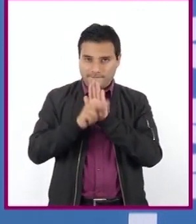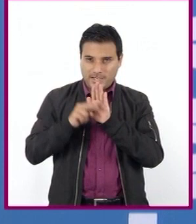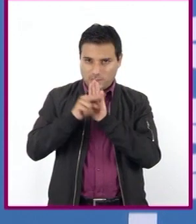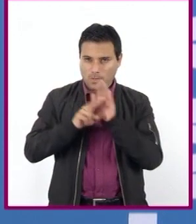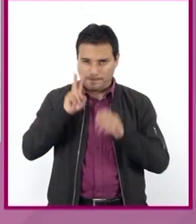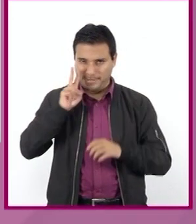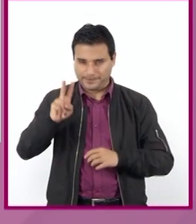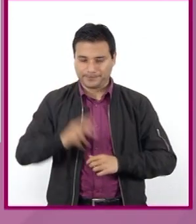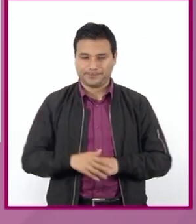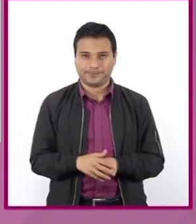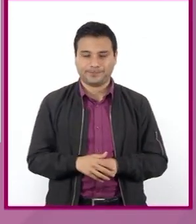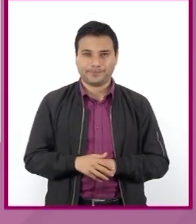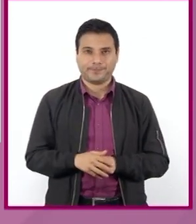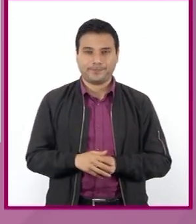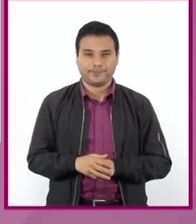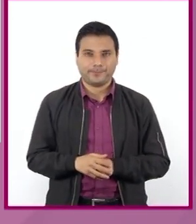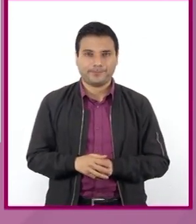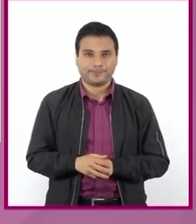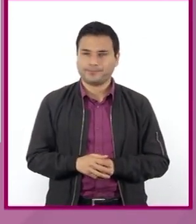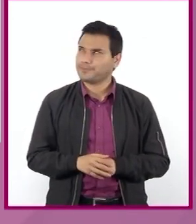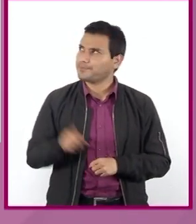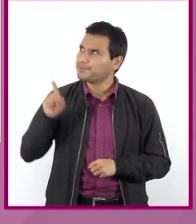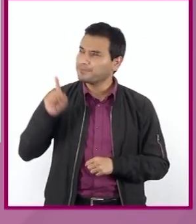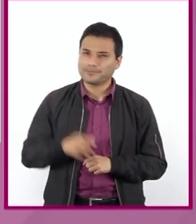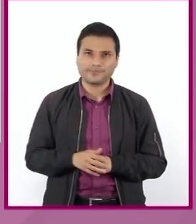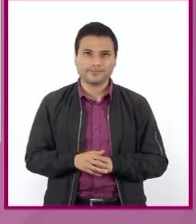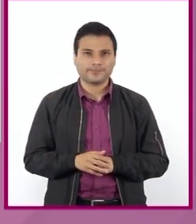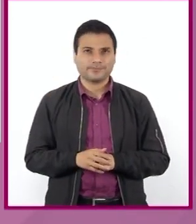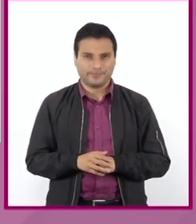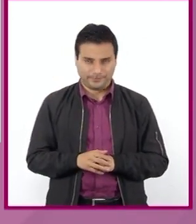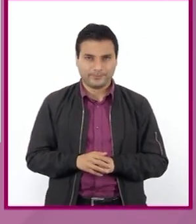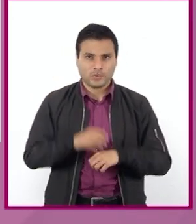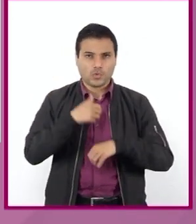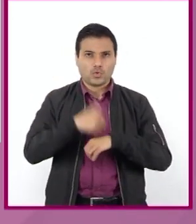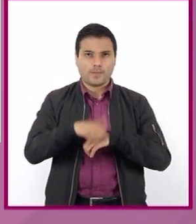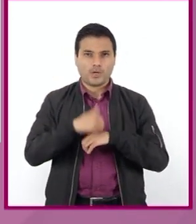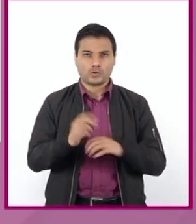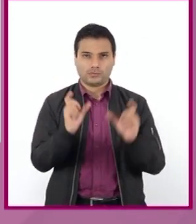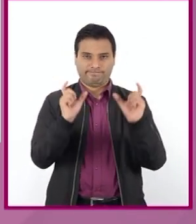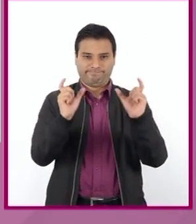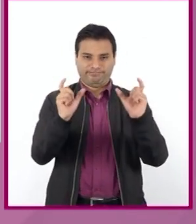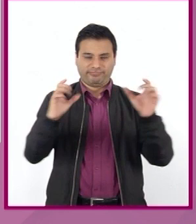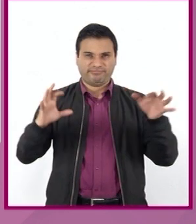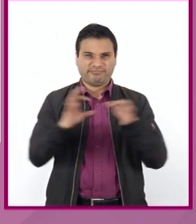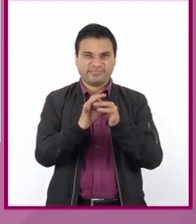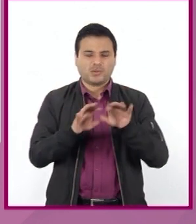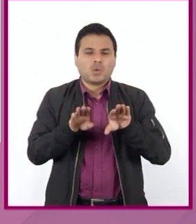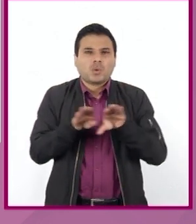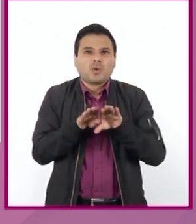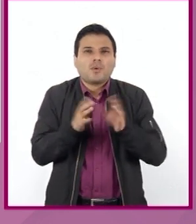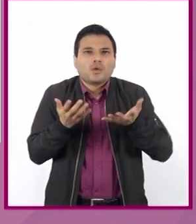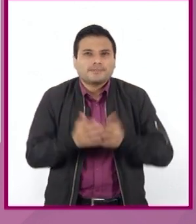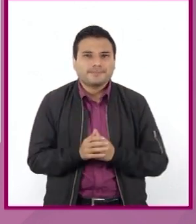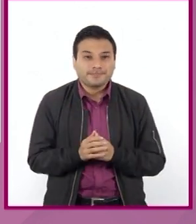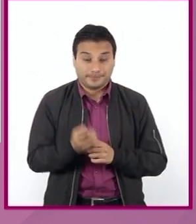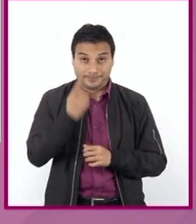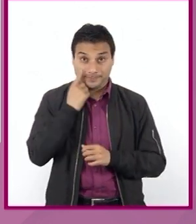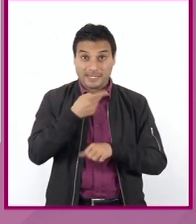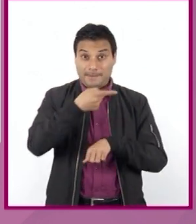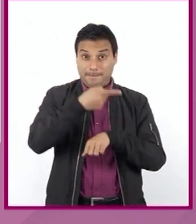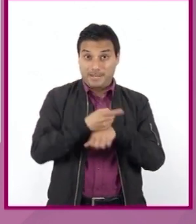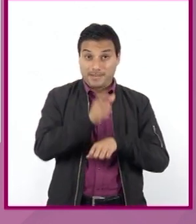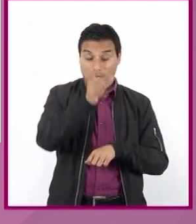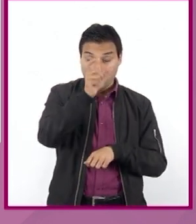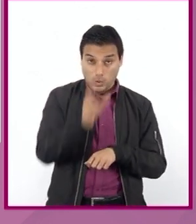verificarlo. ¿Cómo interpretar las relaciones entre las cantidades? Observamos que en la primera columna se